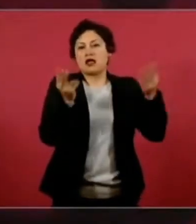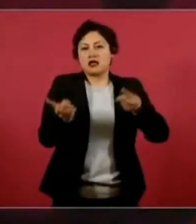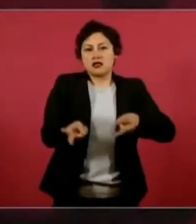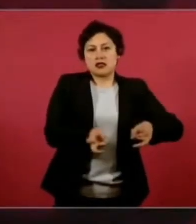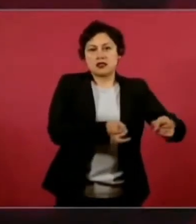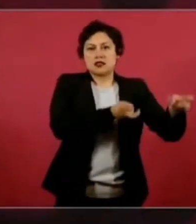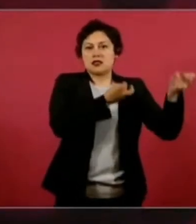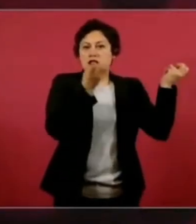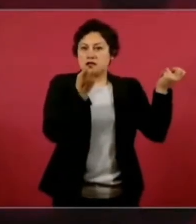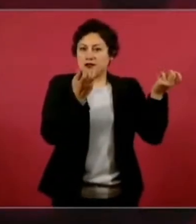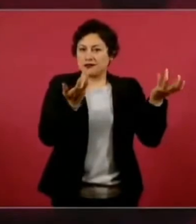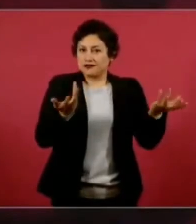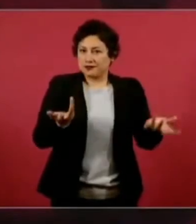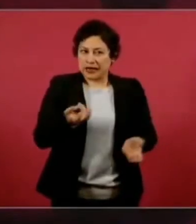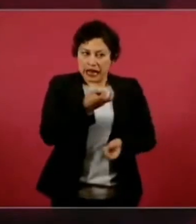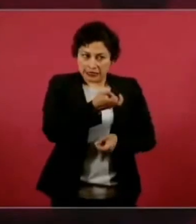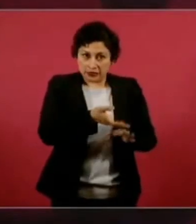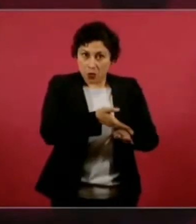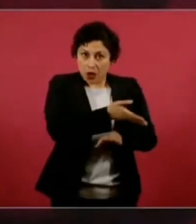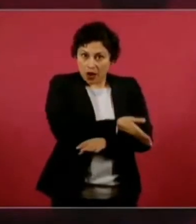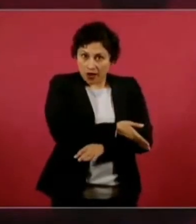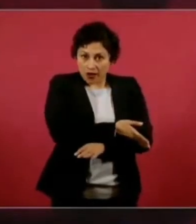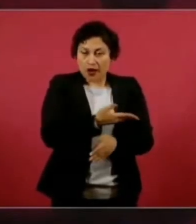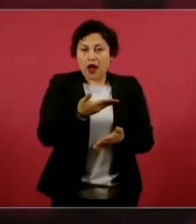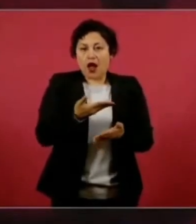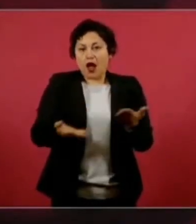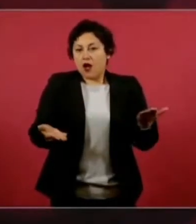como era antes.